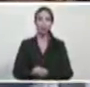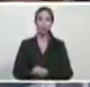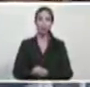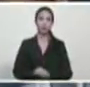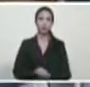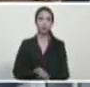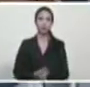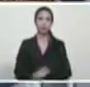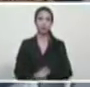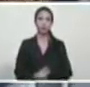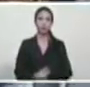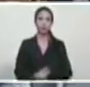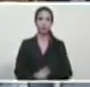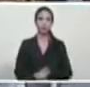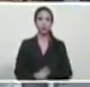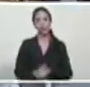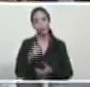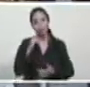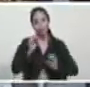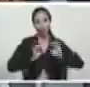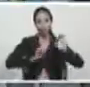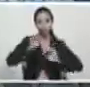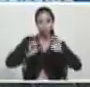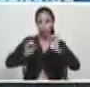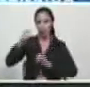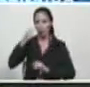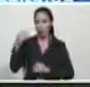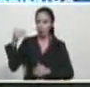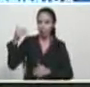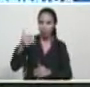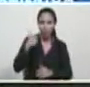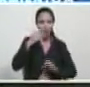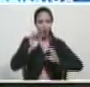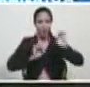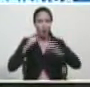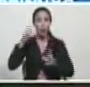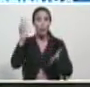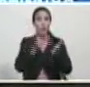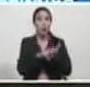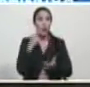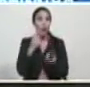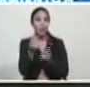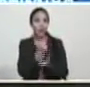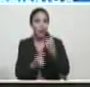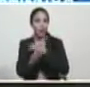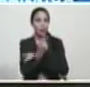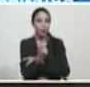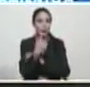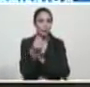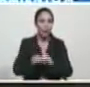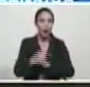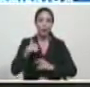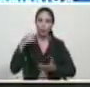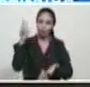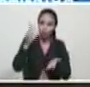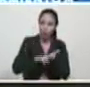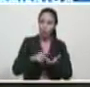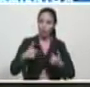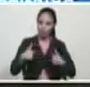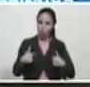Yo aspiro a ir revisando, aprobando los recursos. Hace falta una inversión permanente, claro que